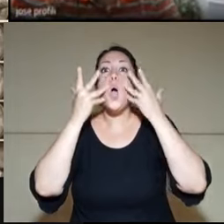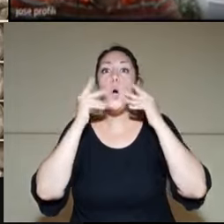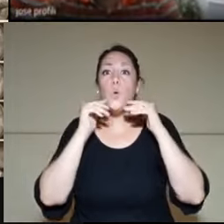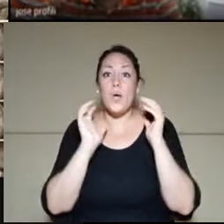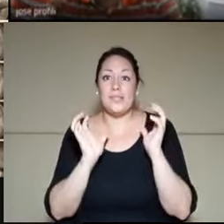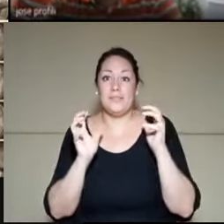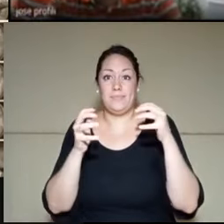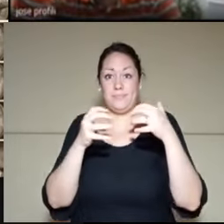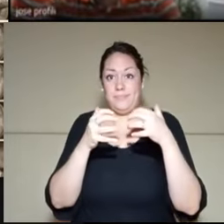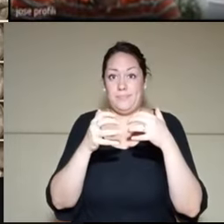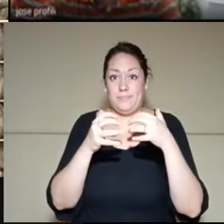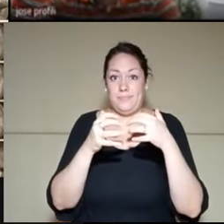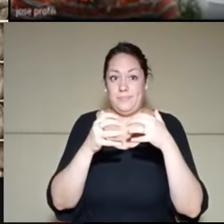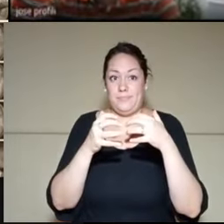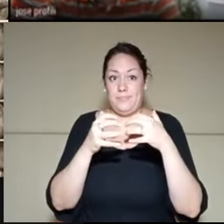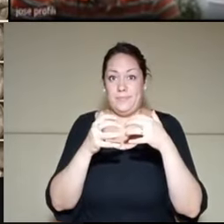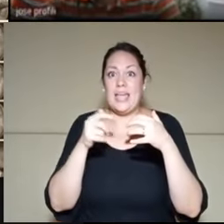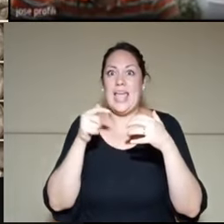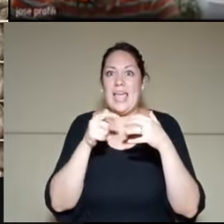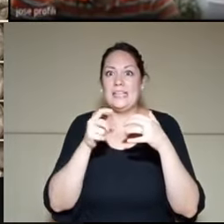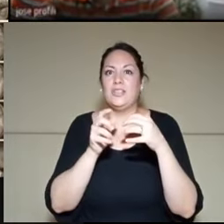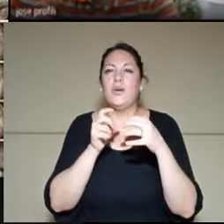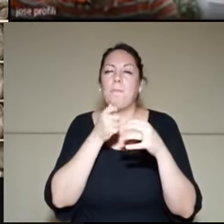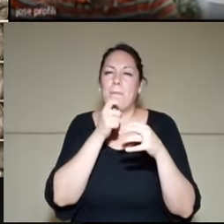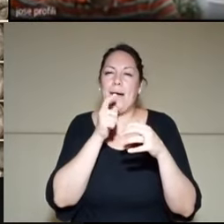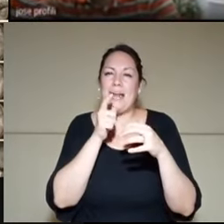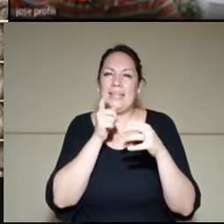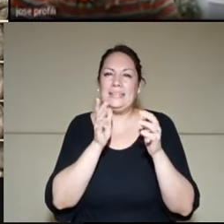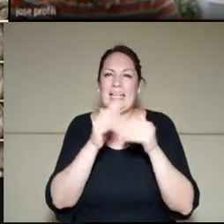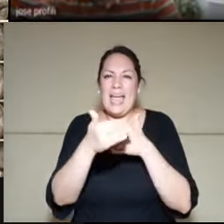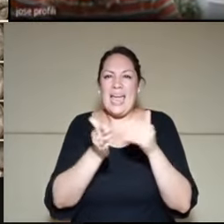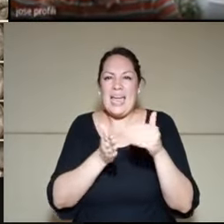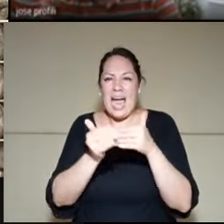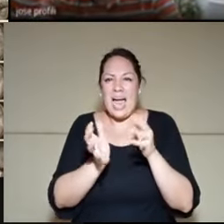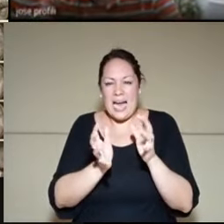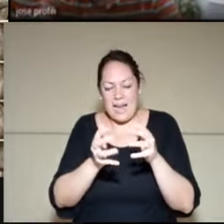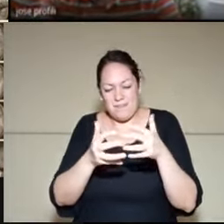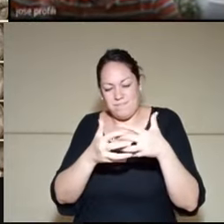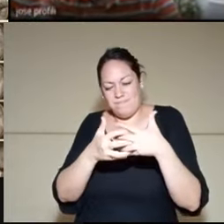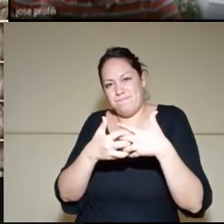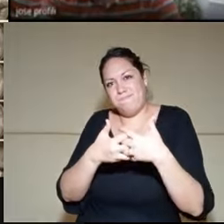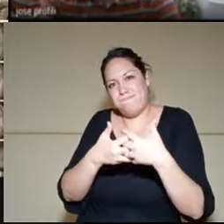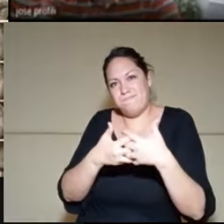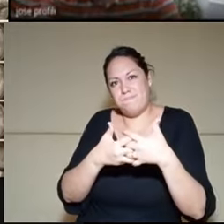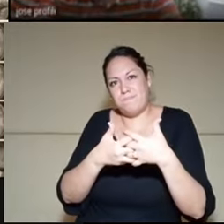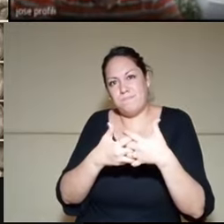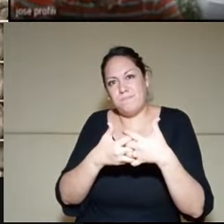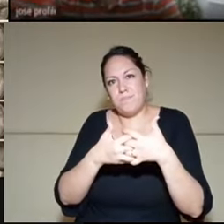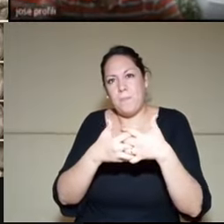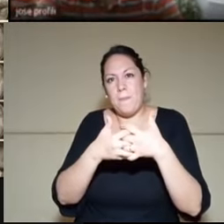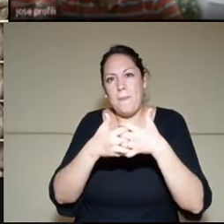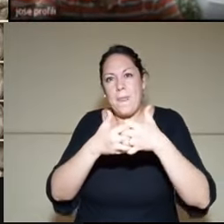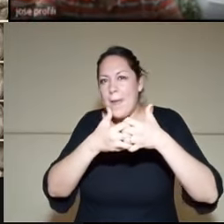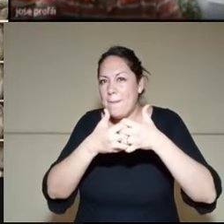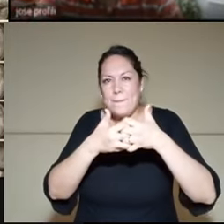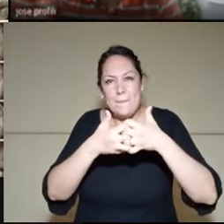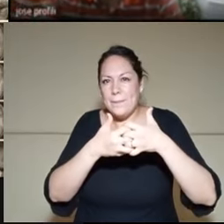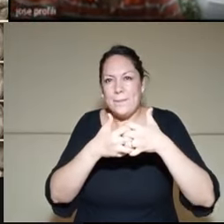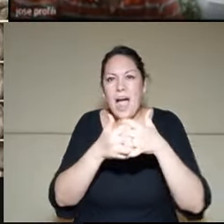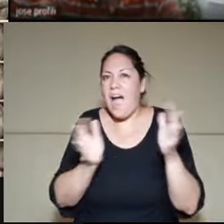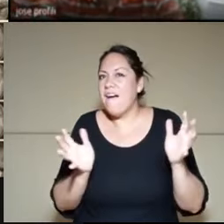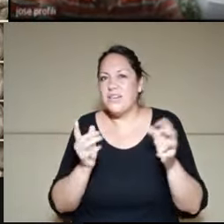está formado por los huesos del cráneo, que forman una bóveda, ¿sí? Se articulan y